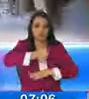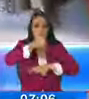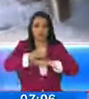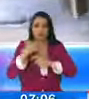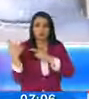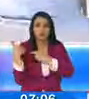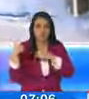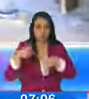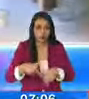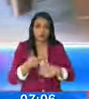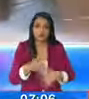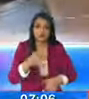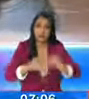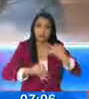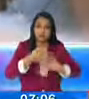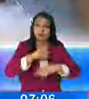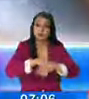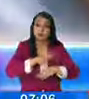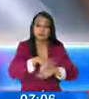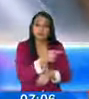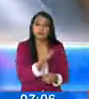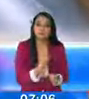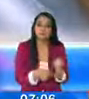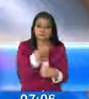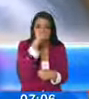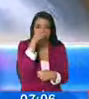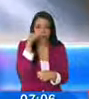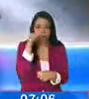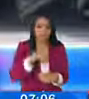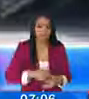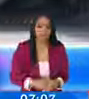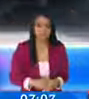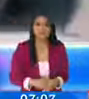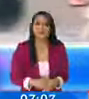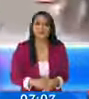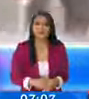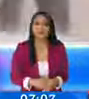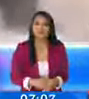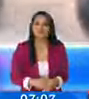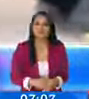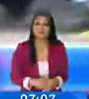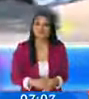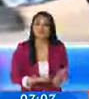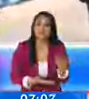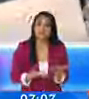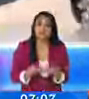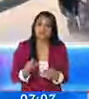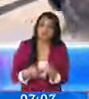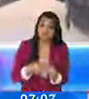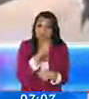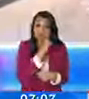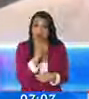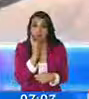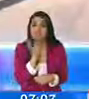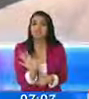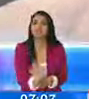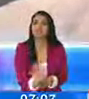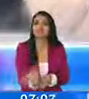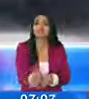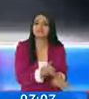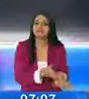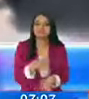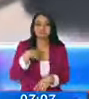de un juez por un presunto delito de tráfico de sustancias estupefacientes. Supuestamente dejaba mejores réditos económicos la comercialización